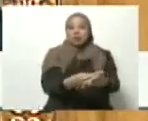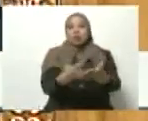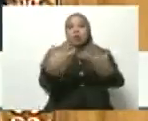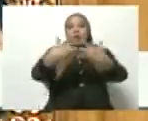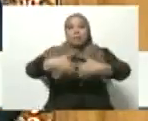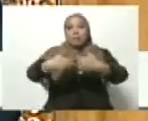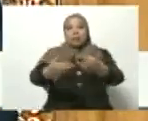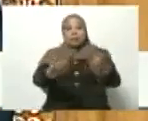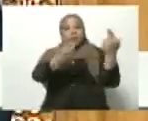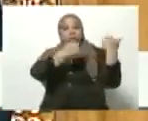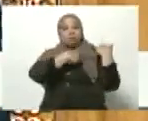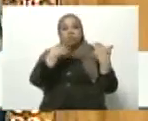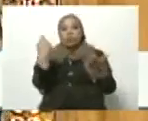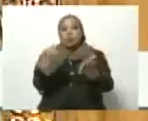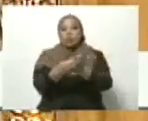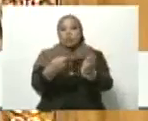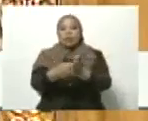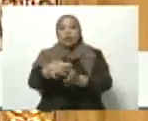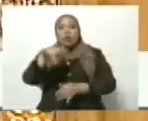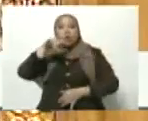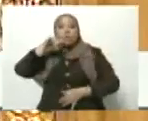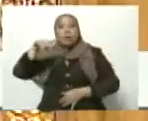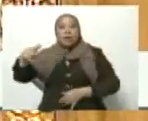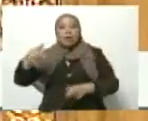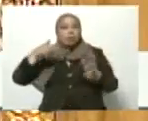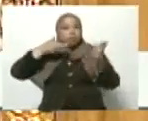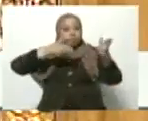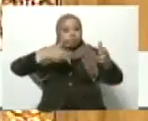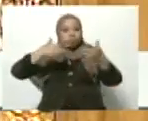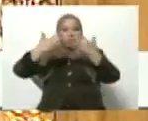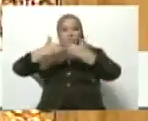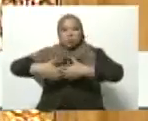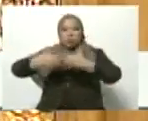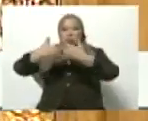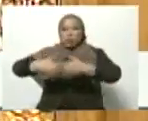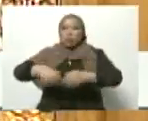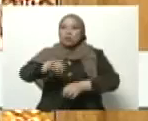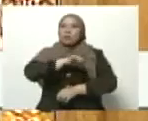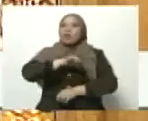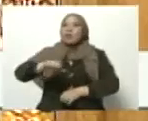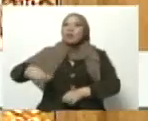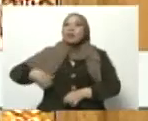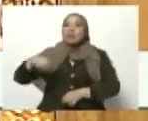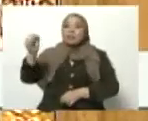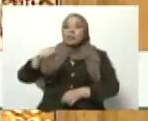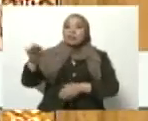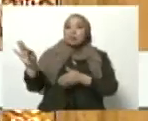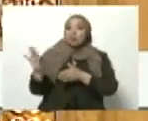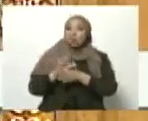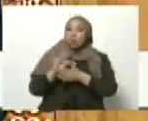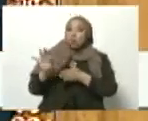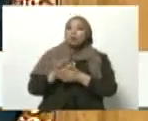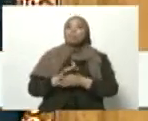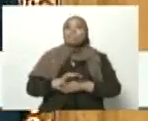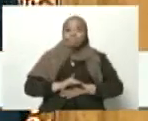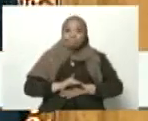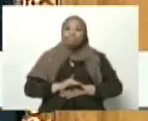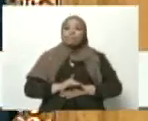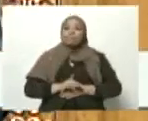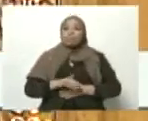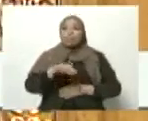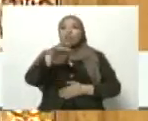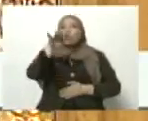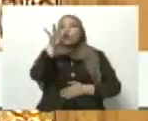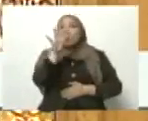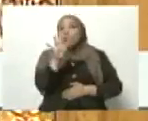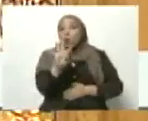vamos a pagar o amenazarlo. Vamos a llamar a las compañías de seguro, lo vamos a amenazar. Y eso sí le funcionó. En agosto del 2020, 4